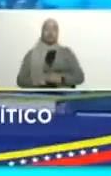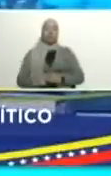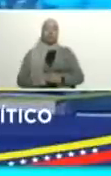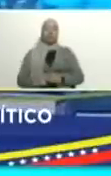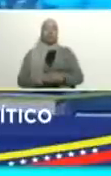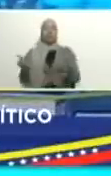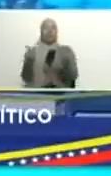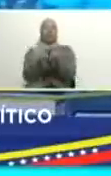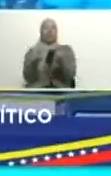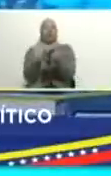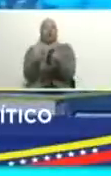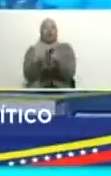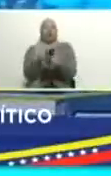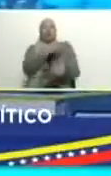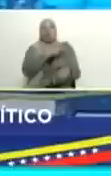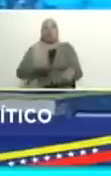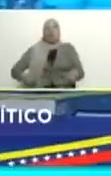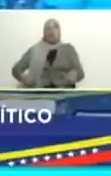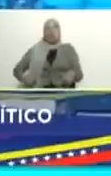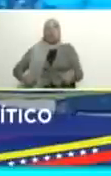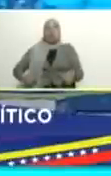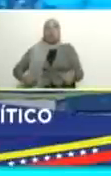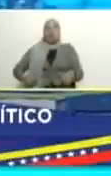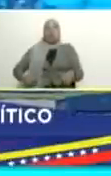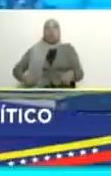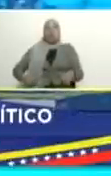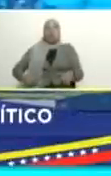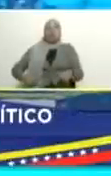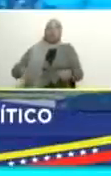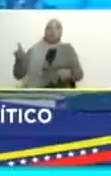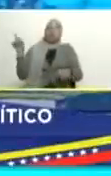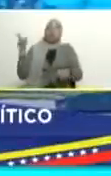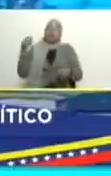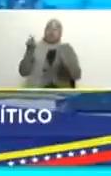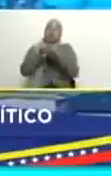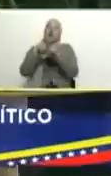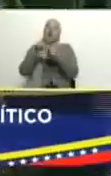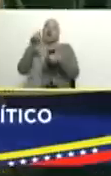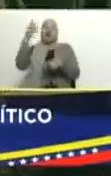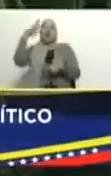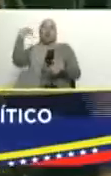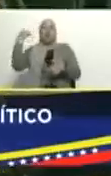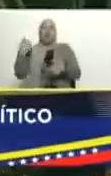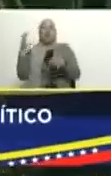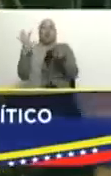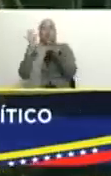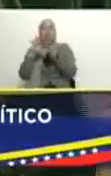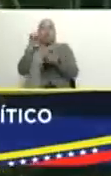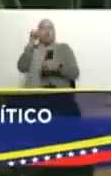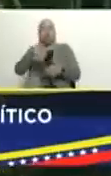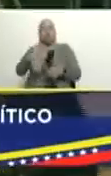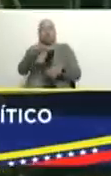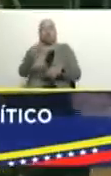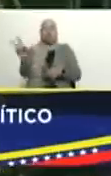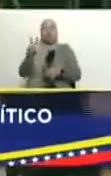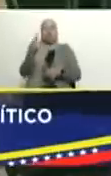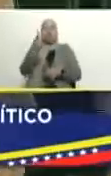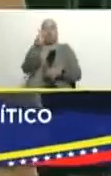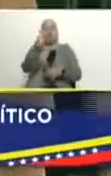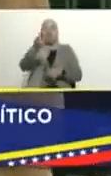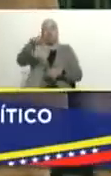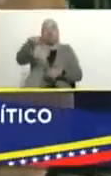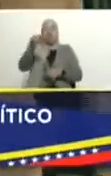Igualmente el presidente del glorioso partido de Lina Ron, Unidad Popular Venezolana, UPV,